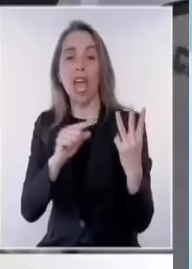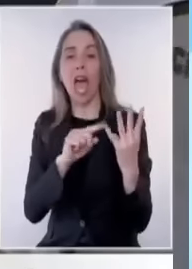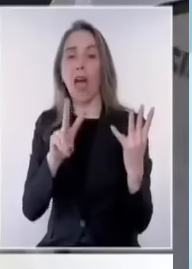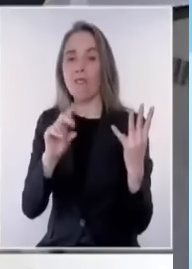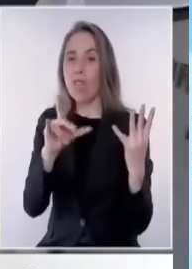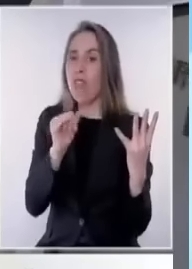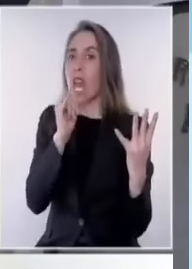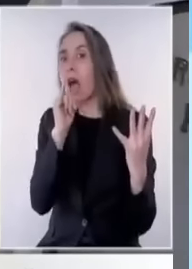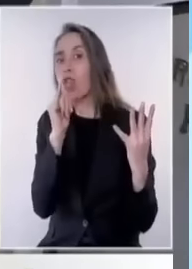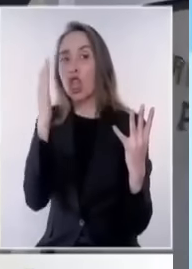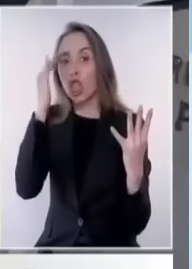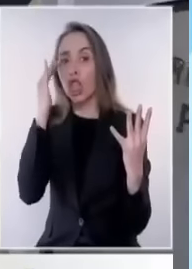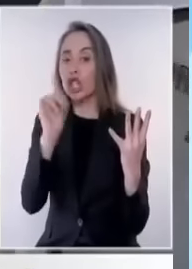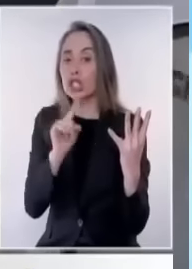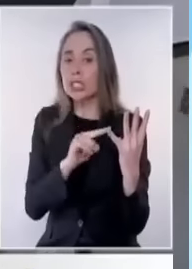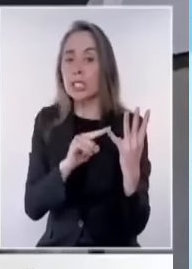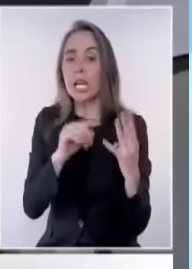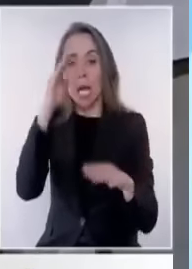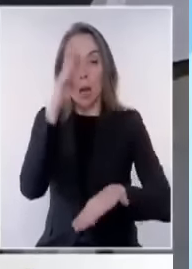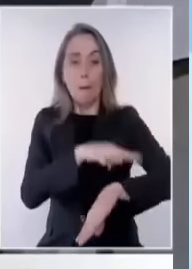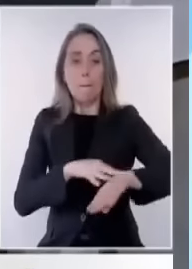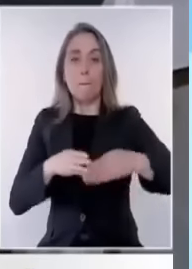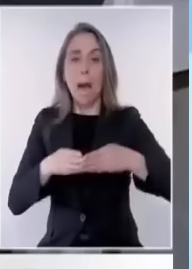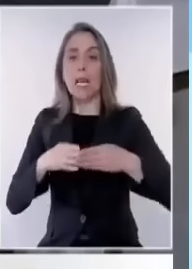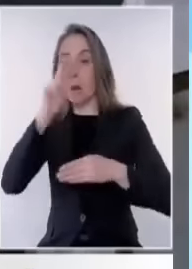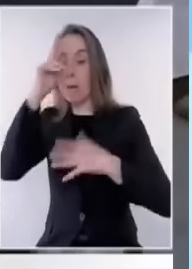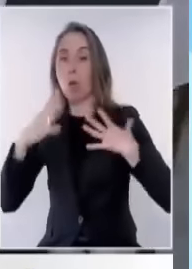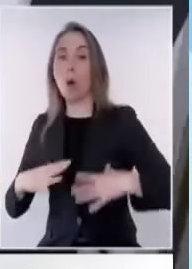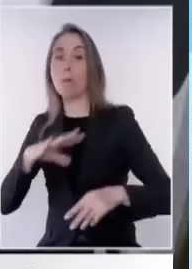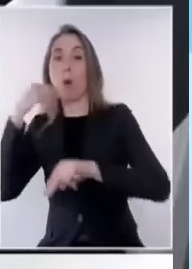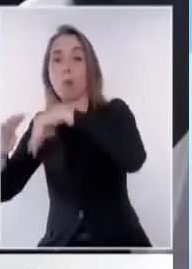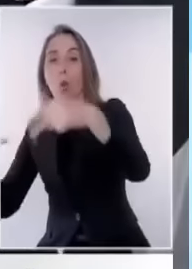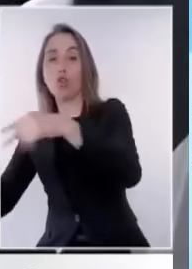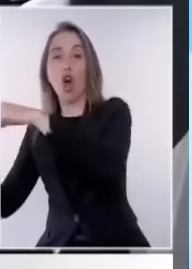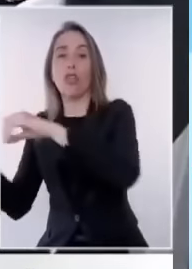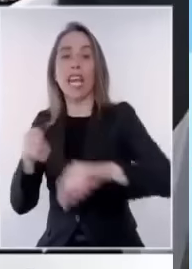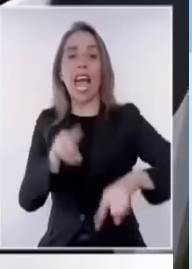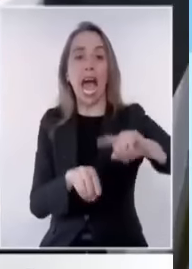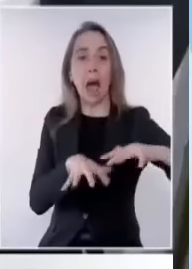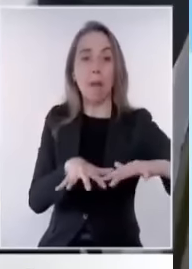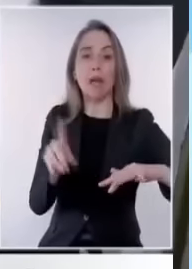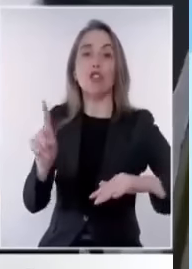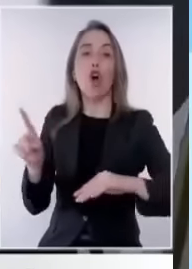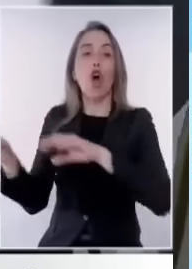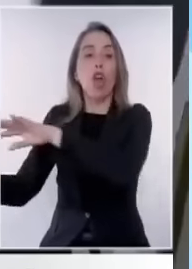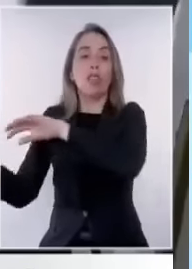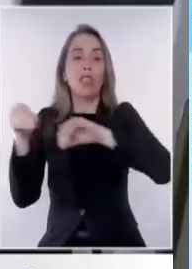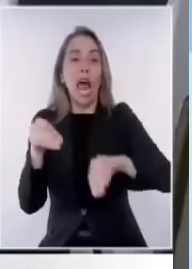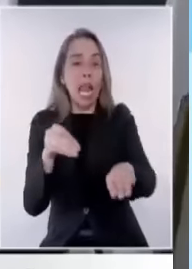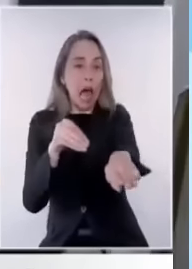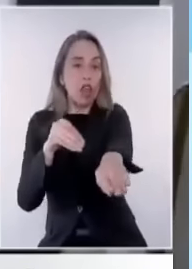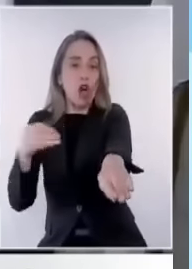el de Videla, la marina peruana los deja en la playa. No, los deja en el muelle.